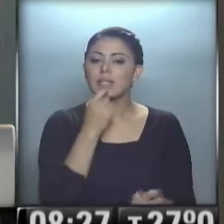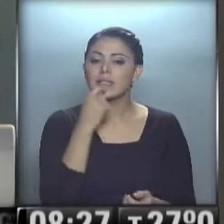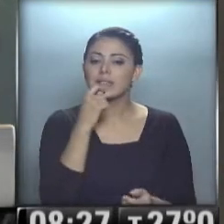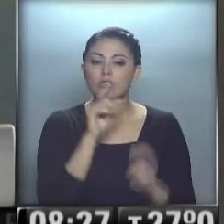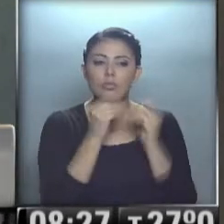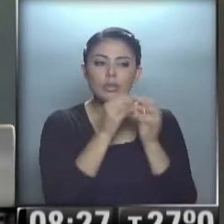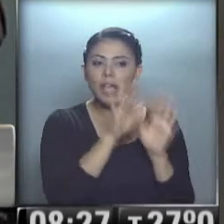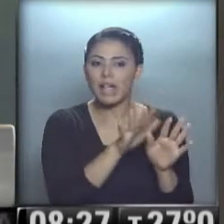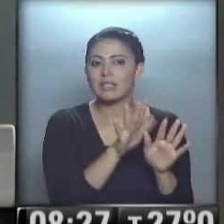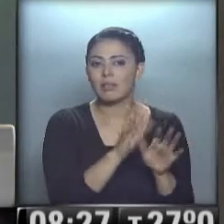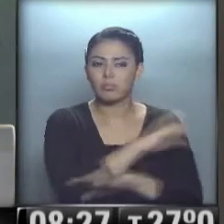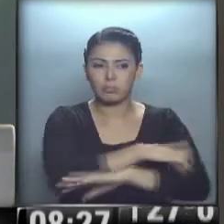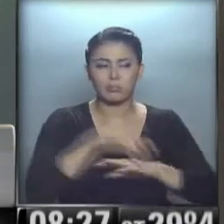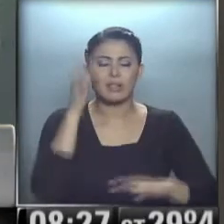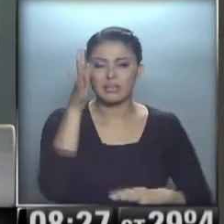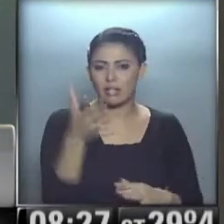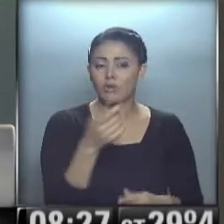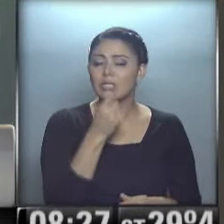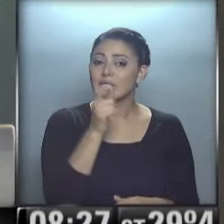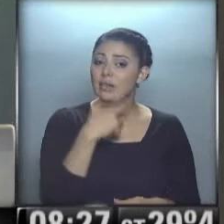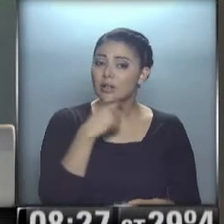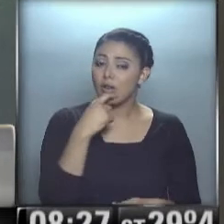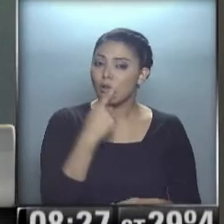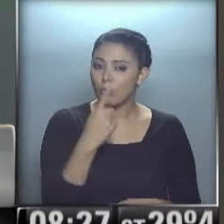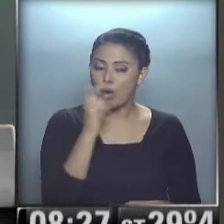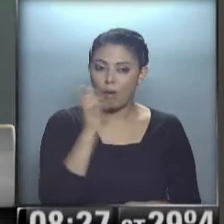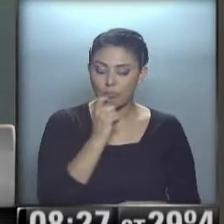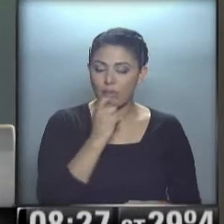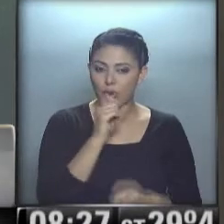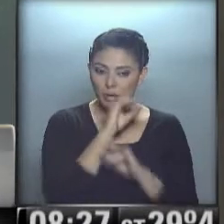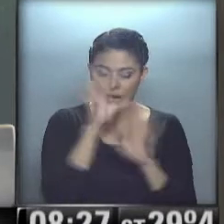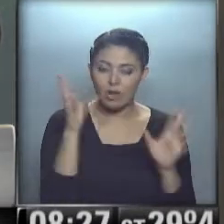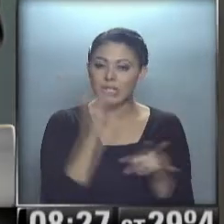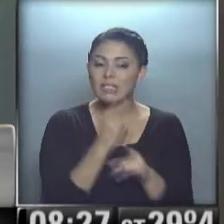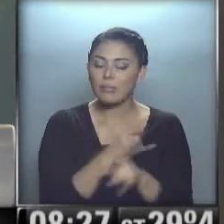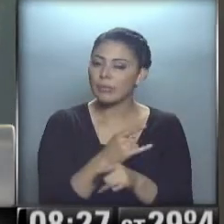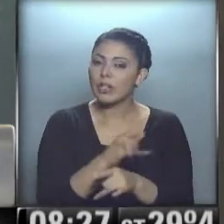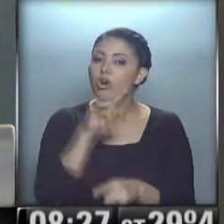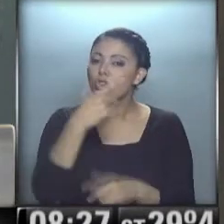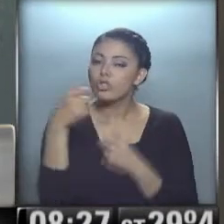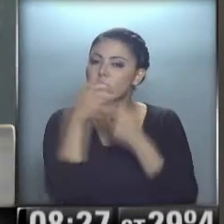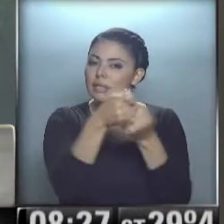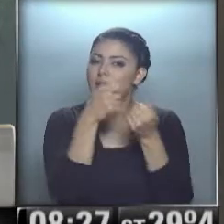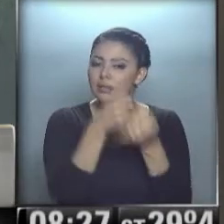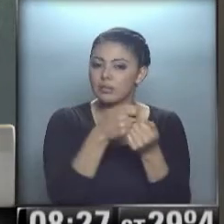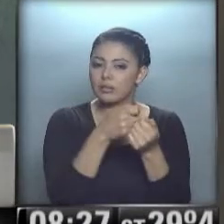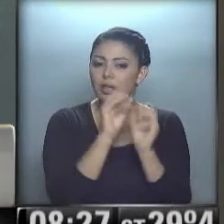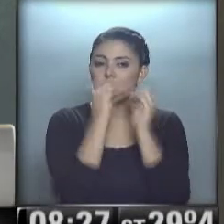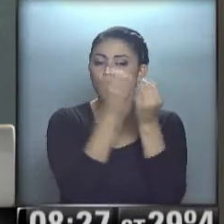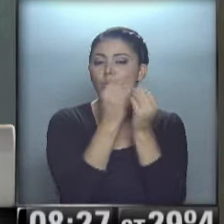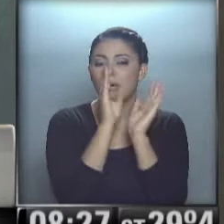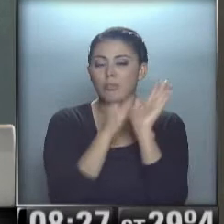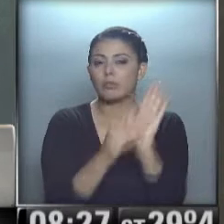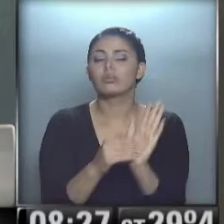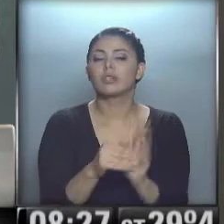naturaleza. Y a su vez, si quiere, yo le voy a dar un caso muy concreto, porque siempre se pretende asociar estos indicadores con el